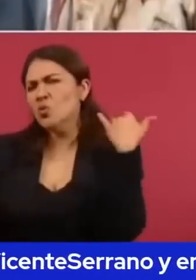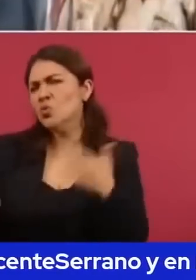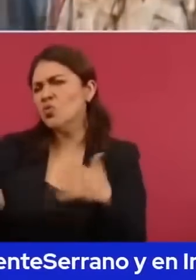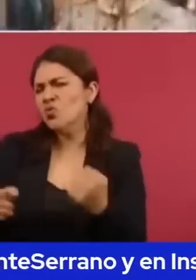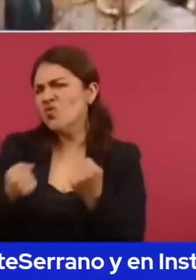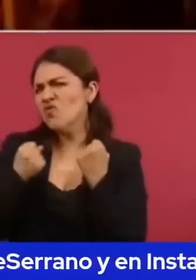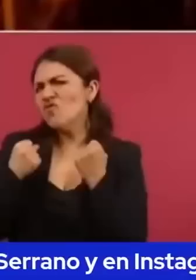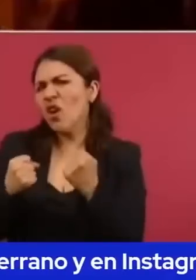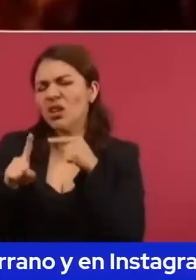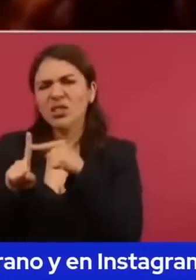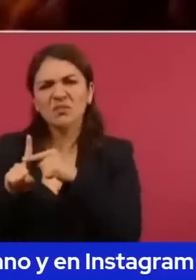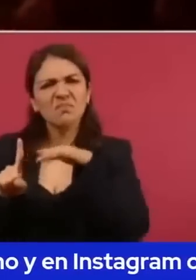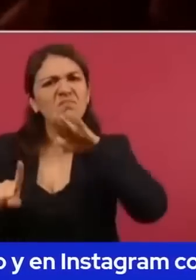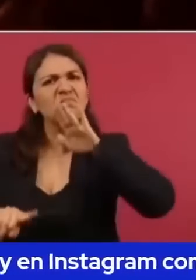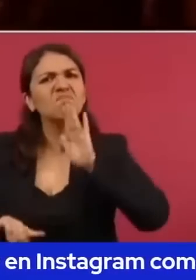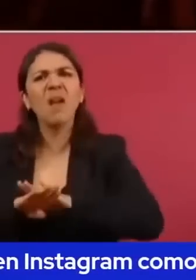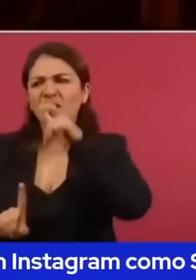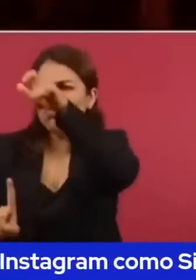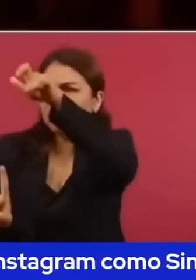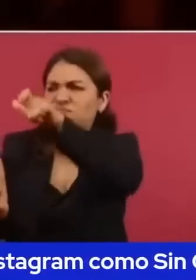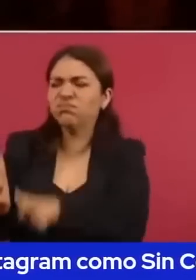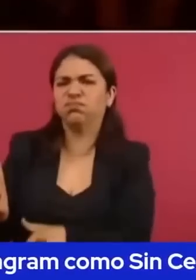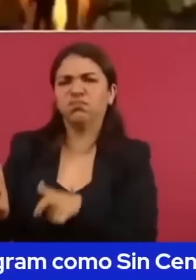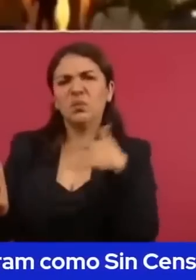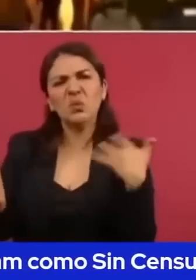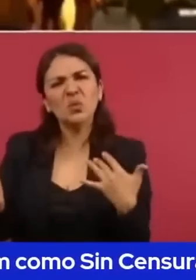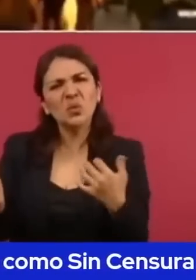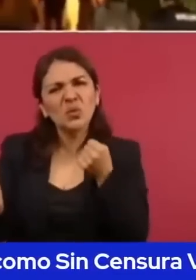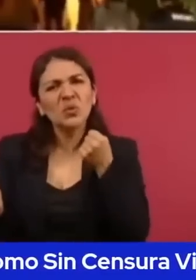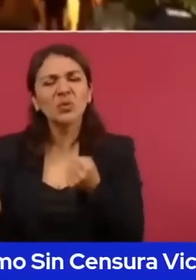era la figura, era el